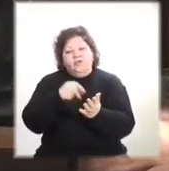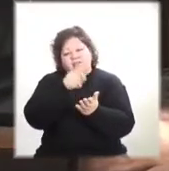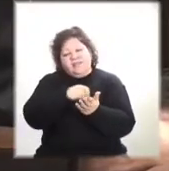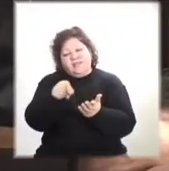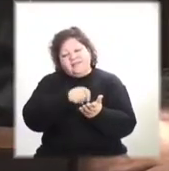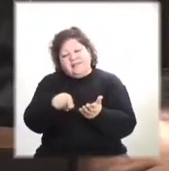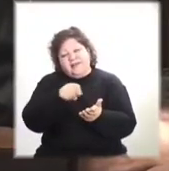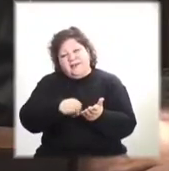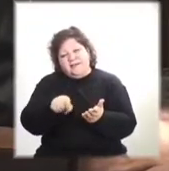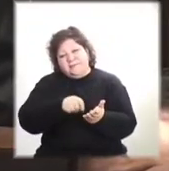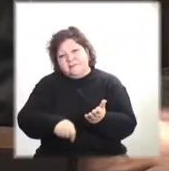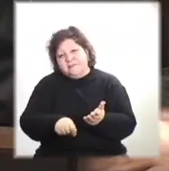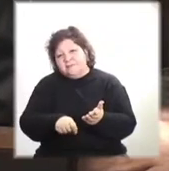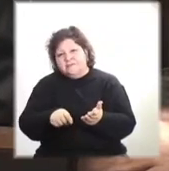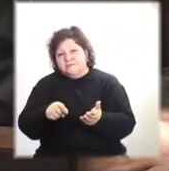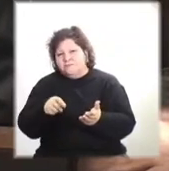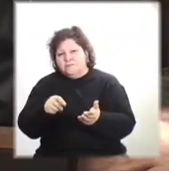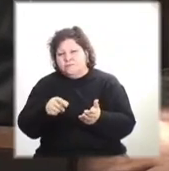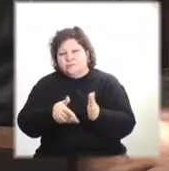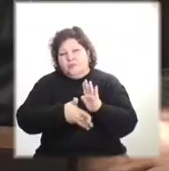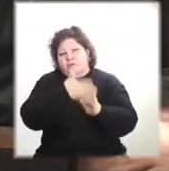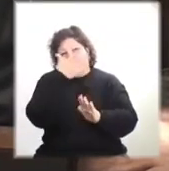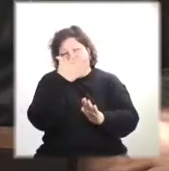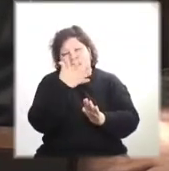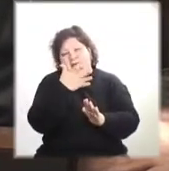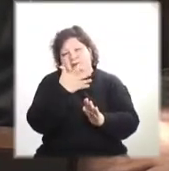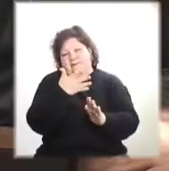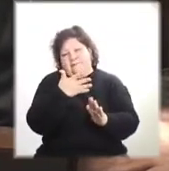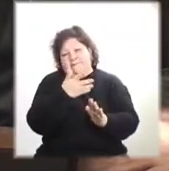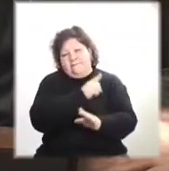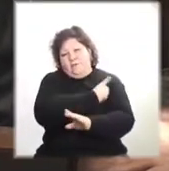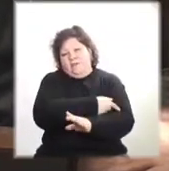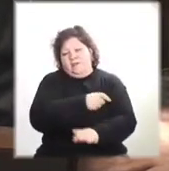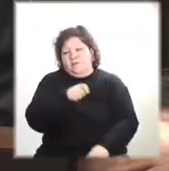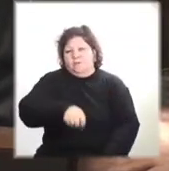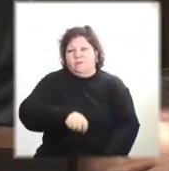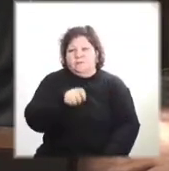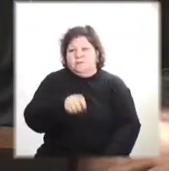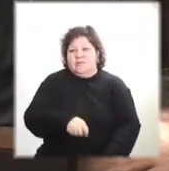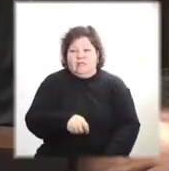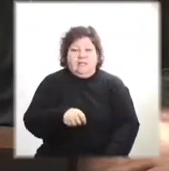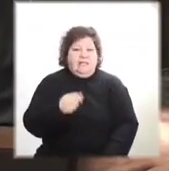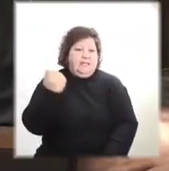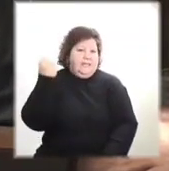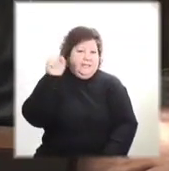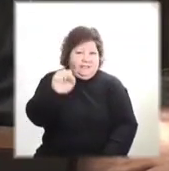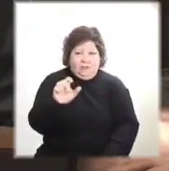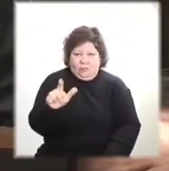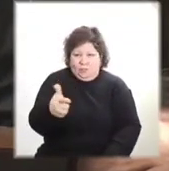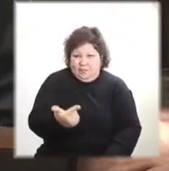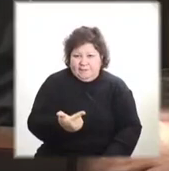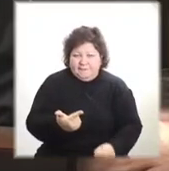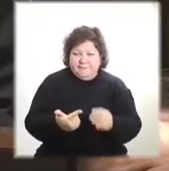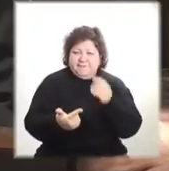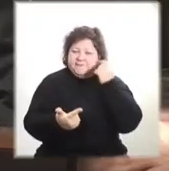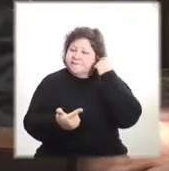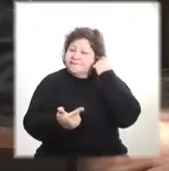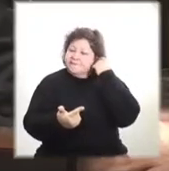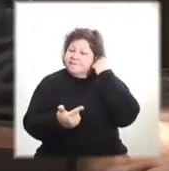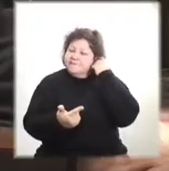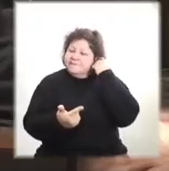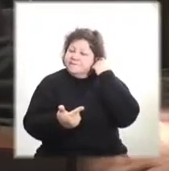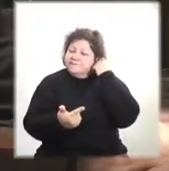emitido, ninguno llegó al Poder Judicial, o sea, ninguna denuncia constituyó delito, y muchas de ellas,